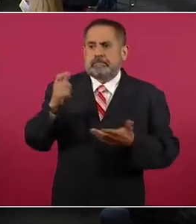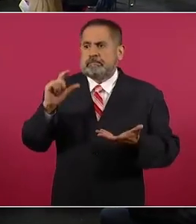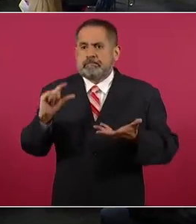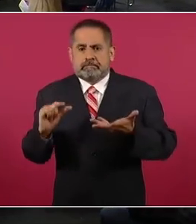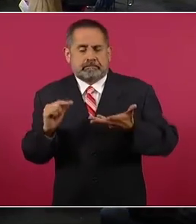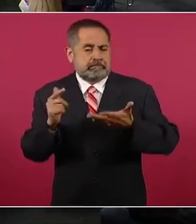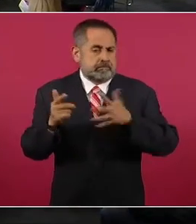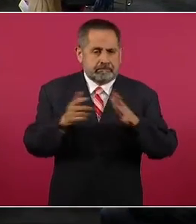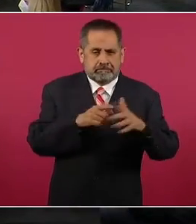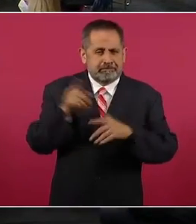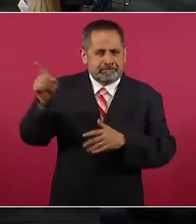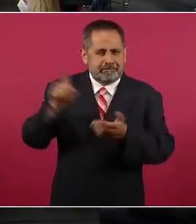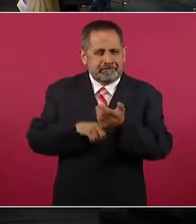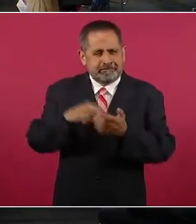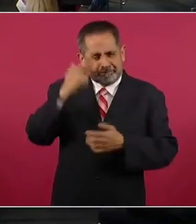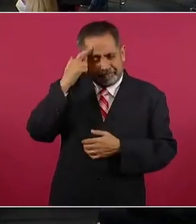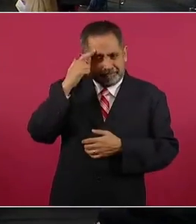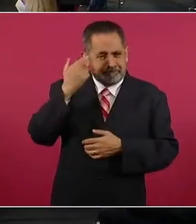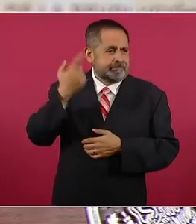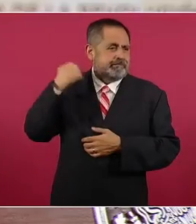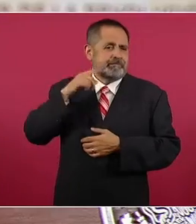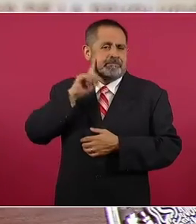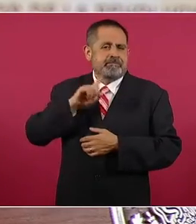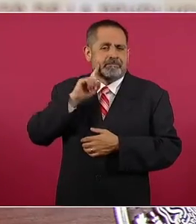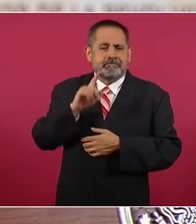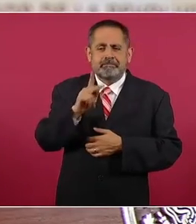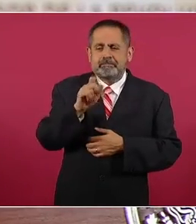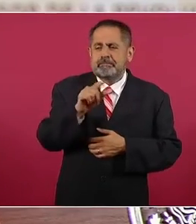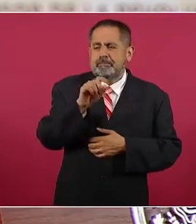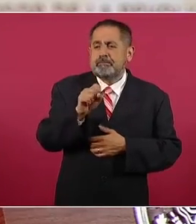esta visita que hizo la señora Pelosi,